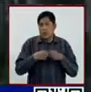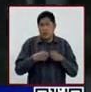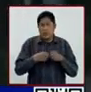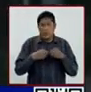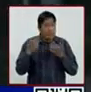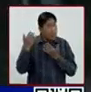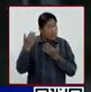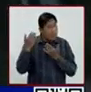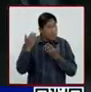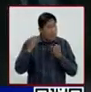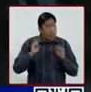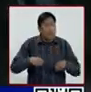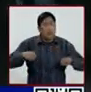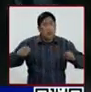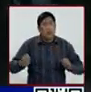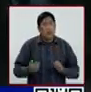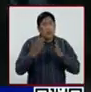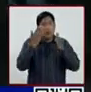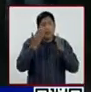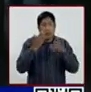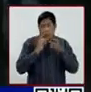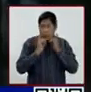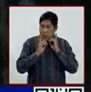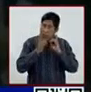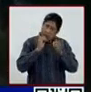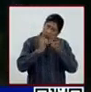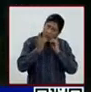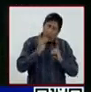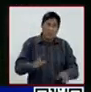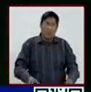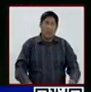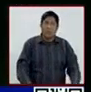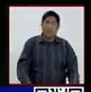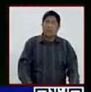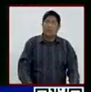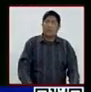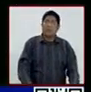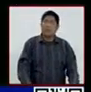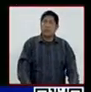paralela esperando que se pueda instalar la mesa de diálogo